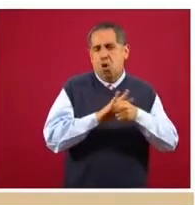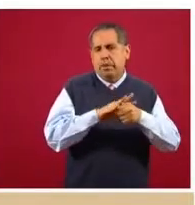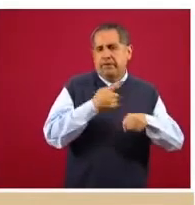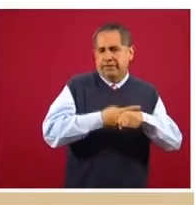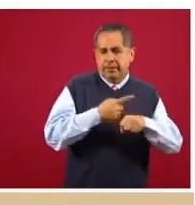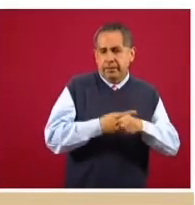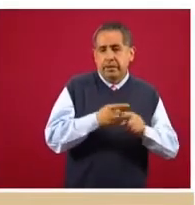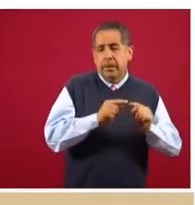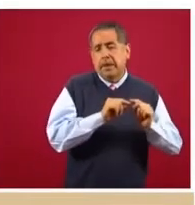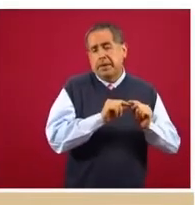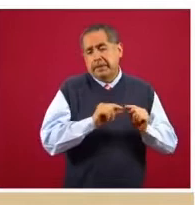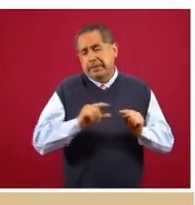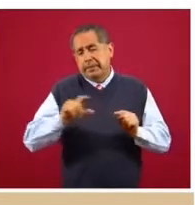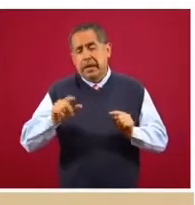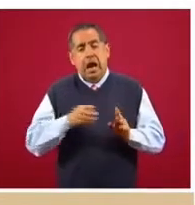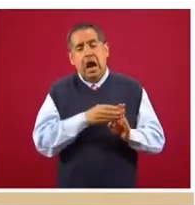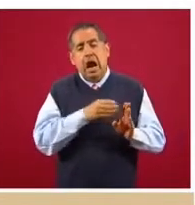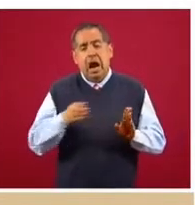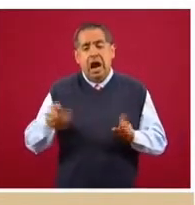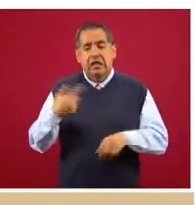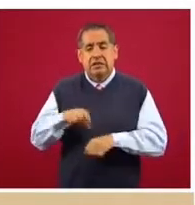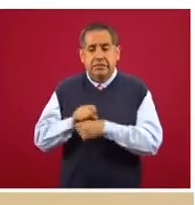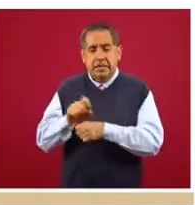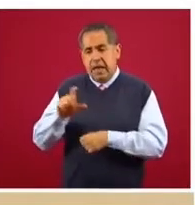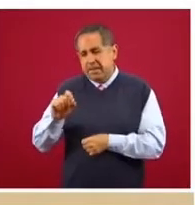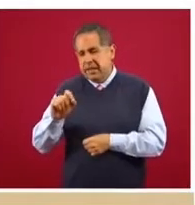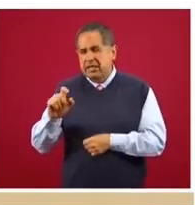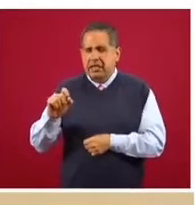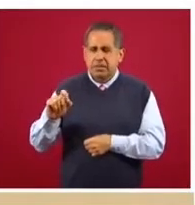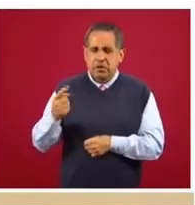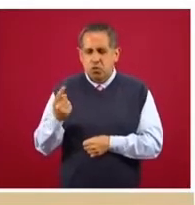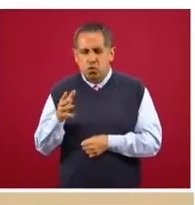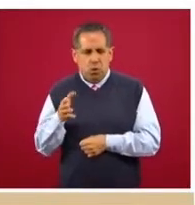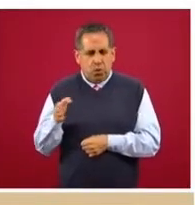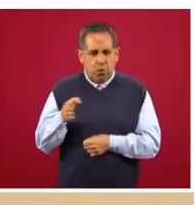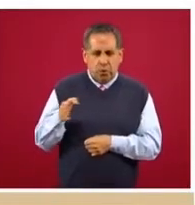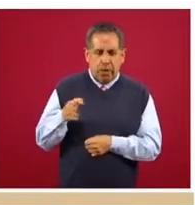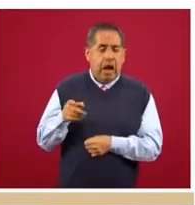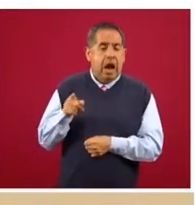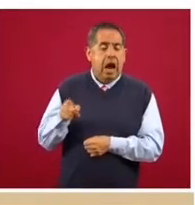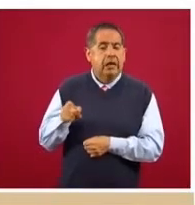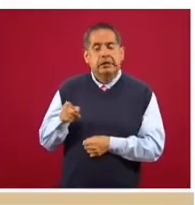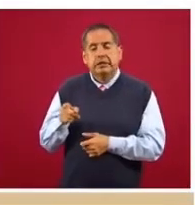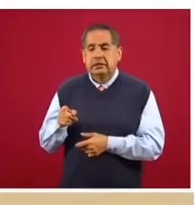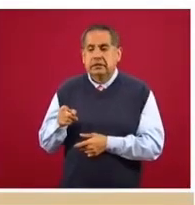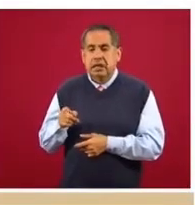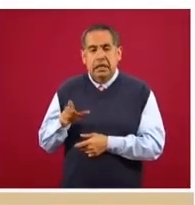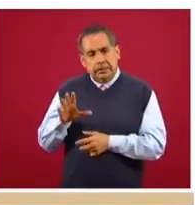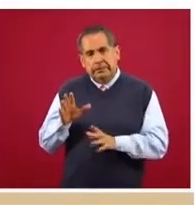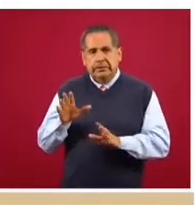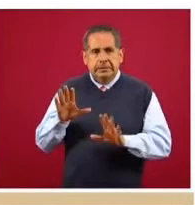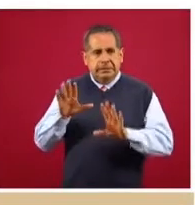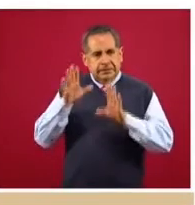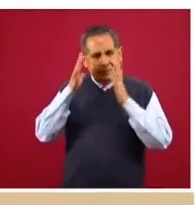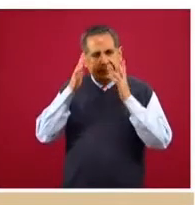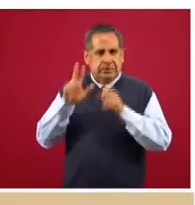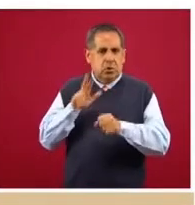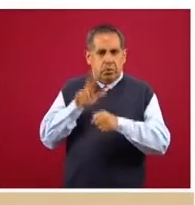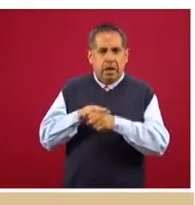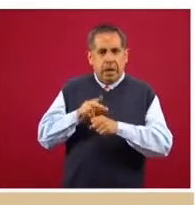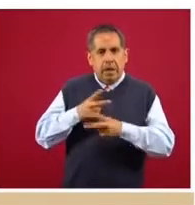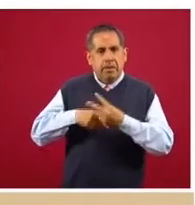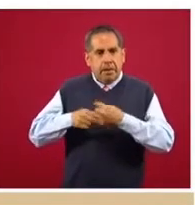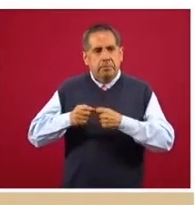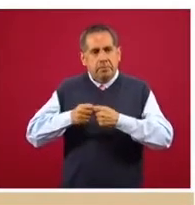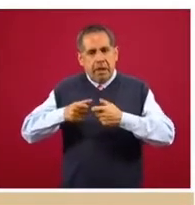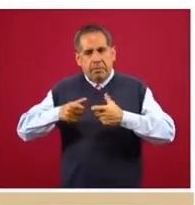una curva que va hasta la semana 20-21, todavía con cierta velocidad media, digamos, o baja,